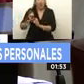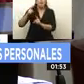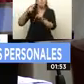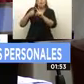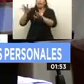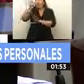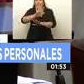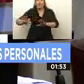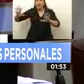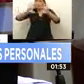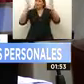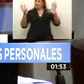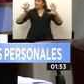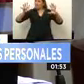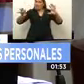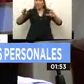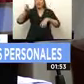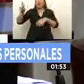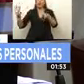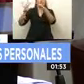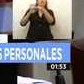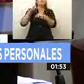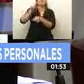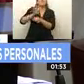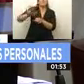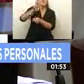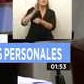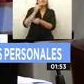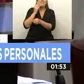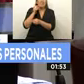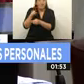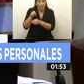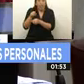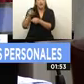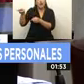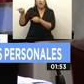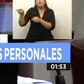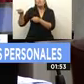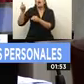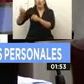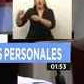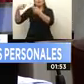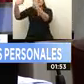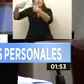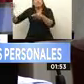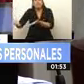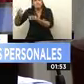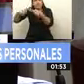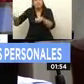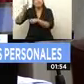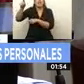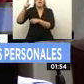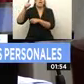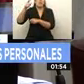geoestratégica por ser parte de la comunidad británica Pero además ser un gran proveedor primero del Japón y ahora junto a Nueva